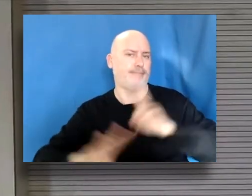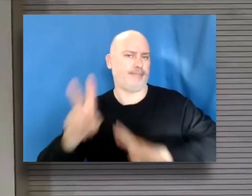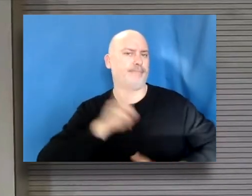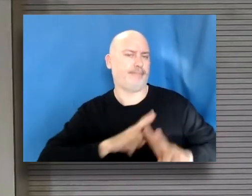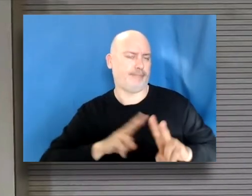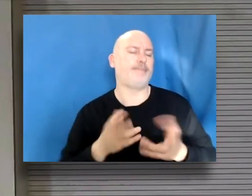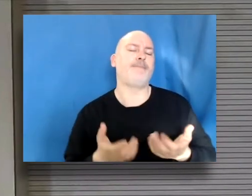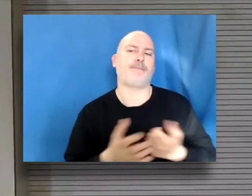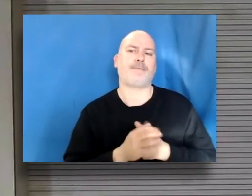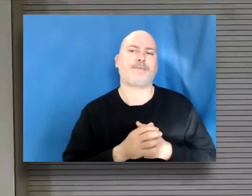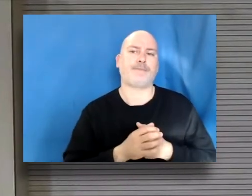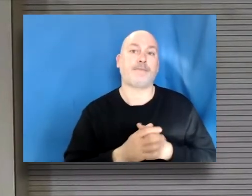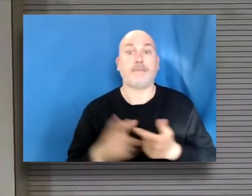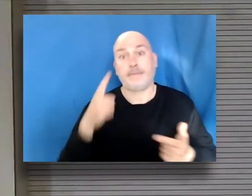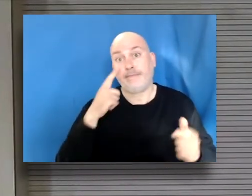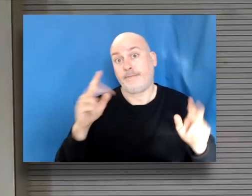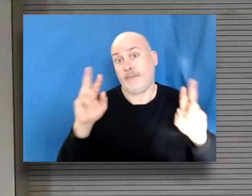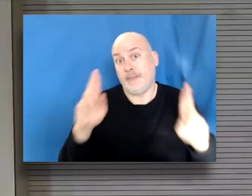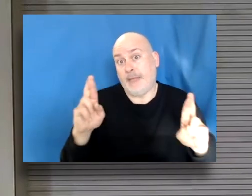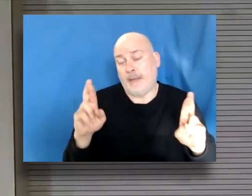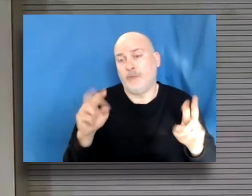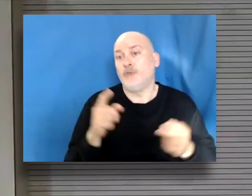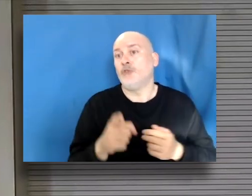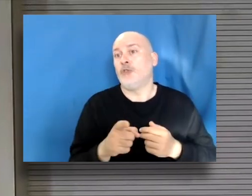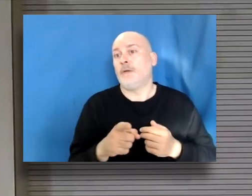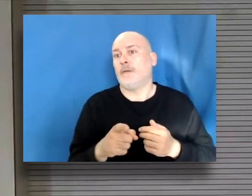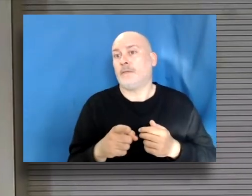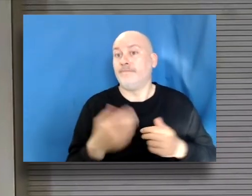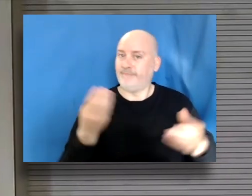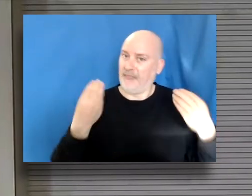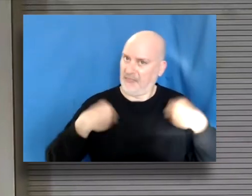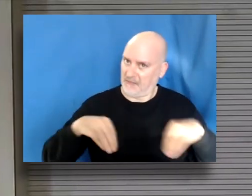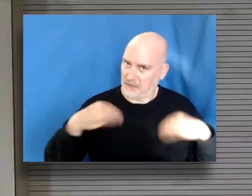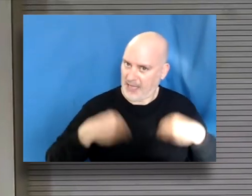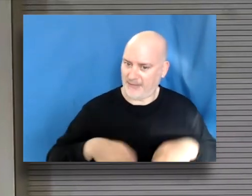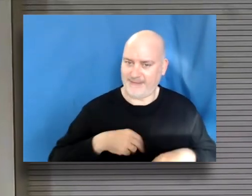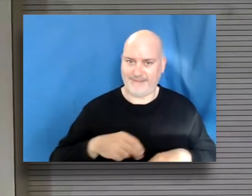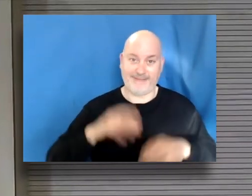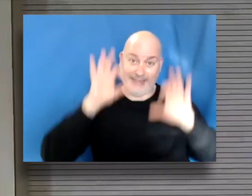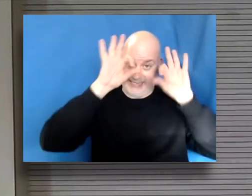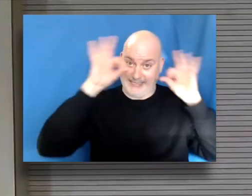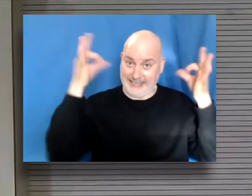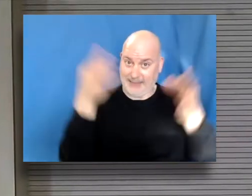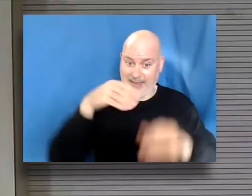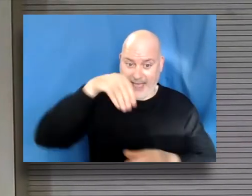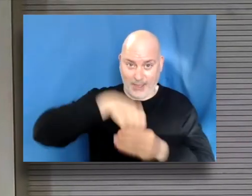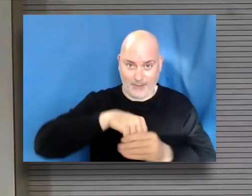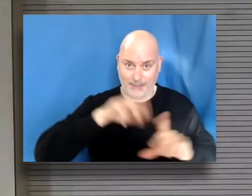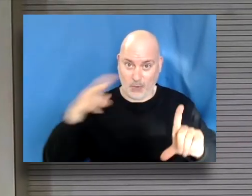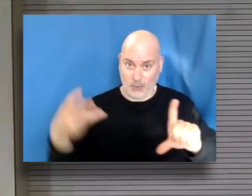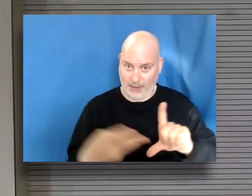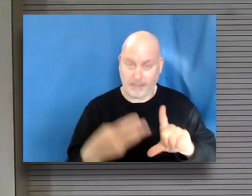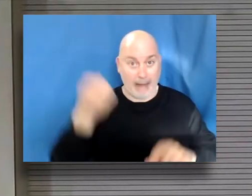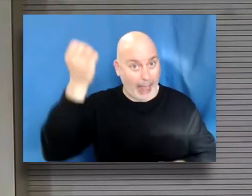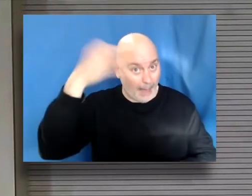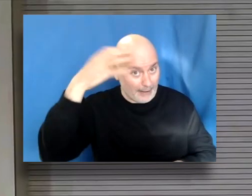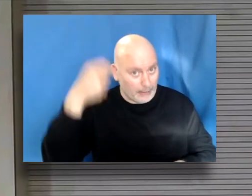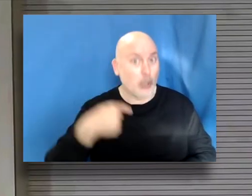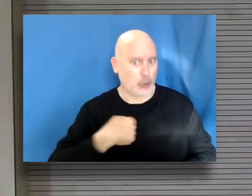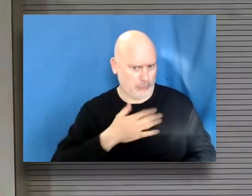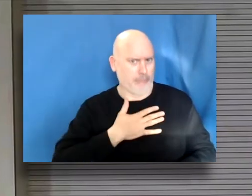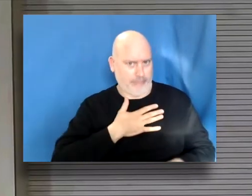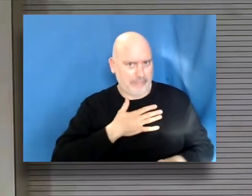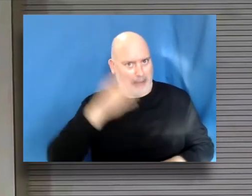preguntas. Esperamos que hayáis disfrutado del webinar, que hayáis aprendido. Nosotros lo hemos hecho. Quiero agradecer